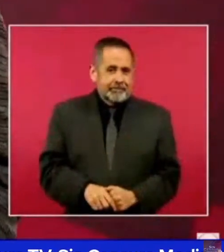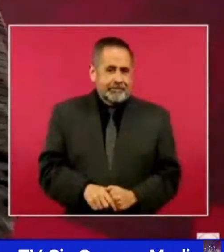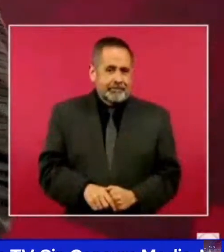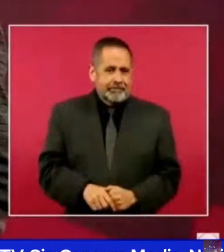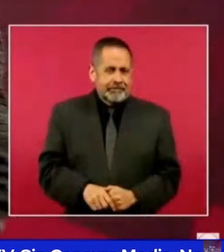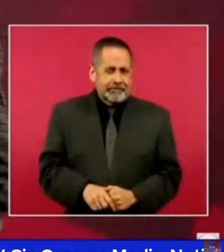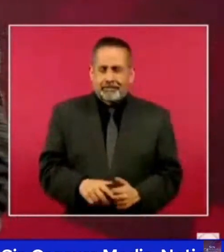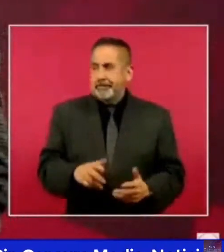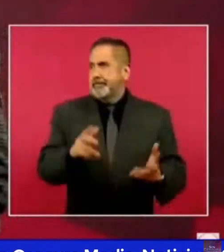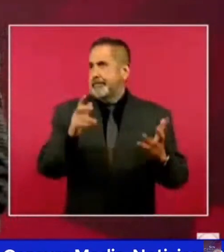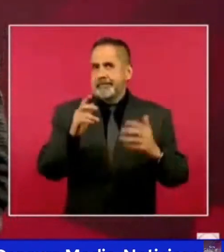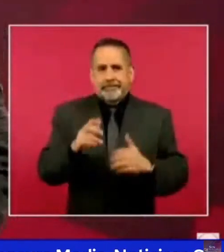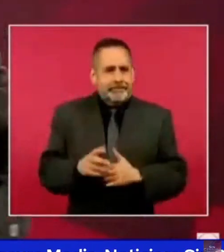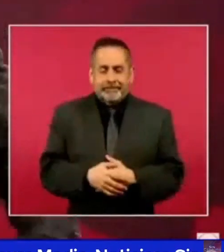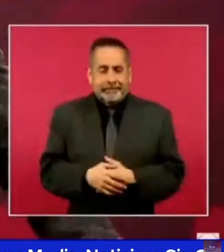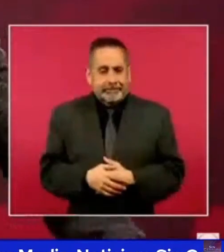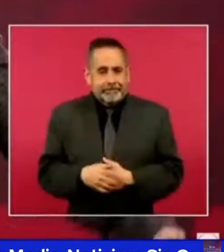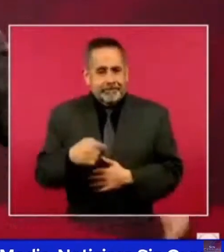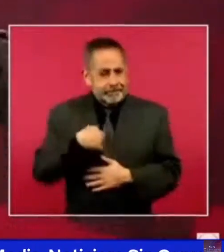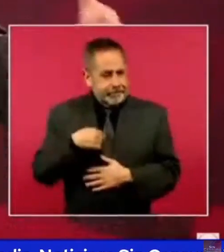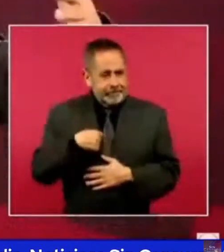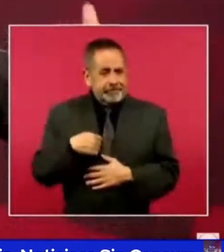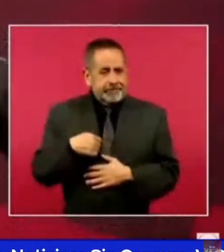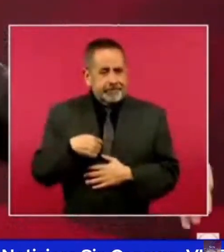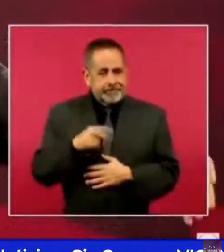me tocó ver